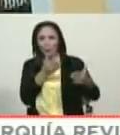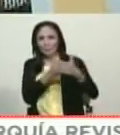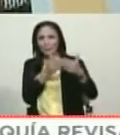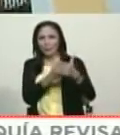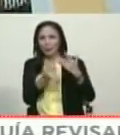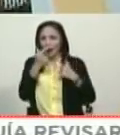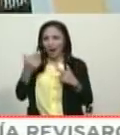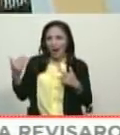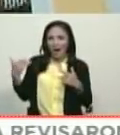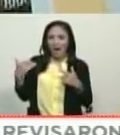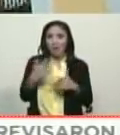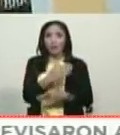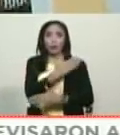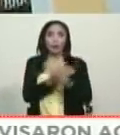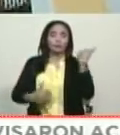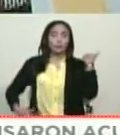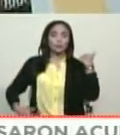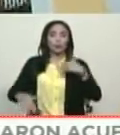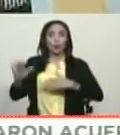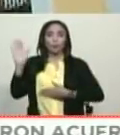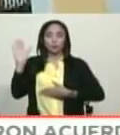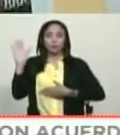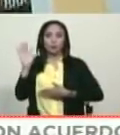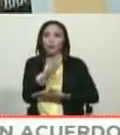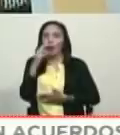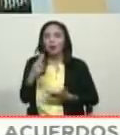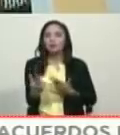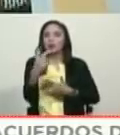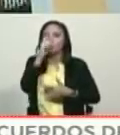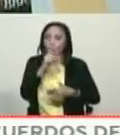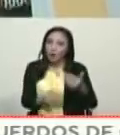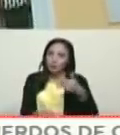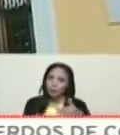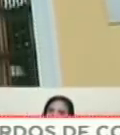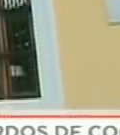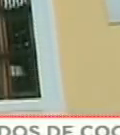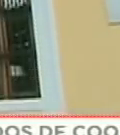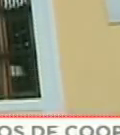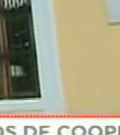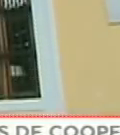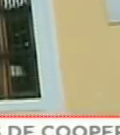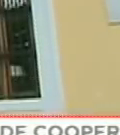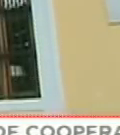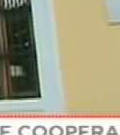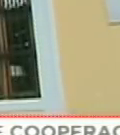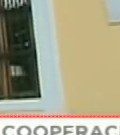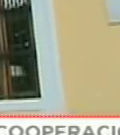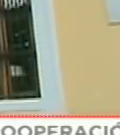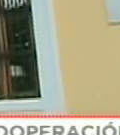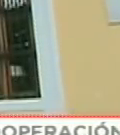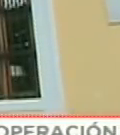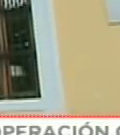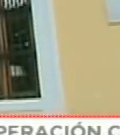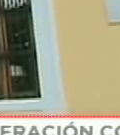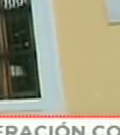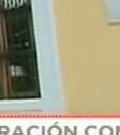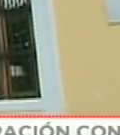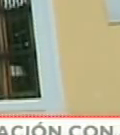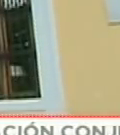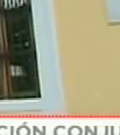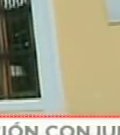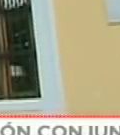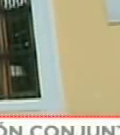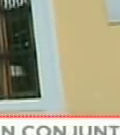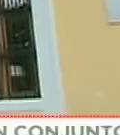raíz de su juramentación para un segundo mandato constitucional correspondiente al año 2019 2025